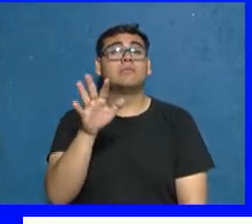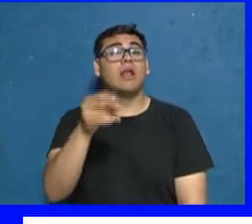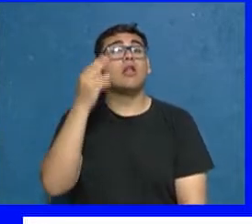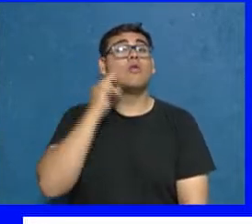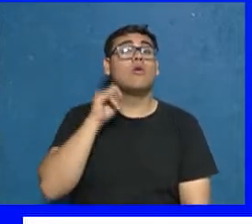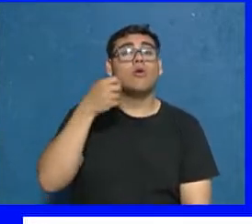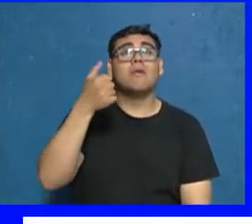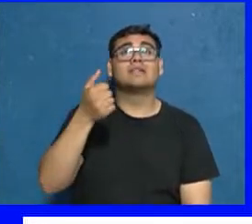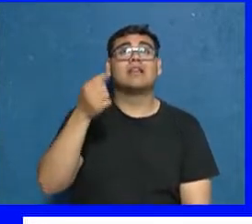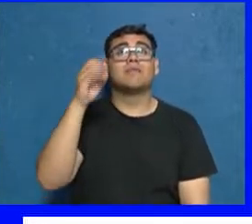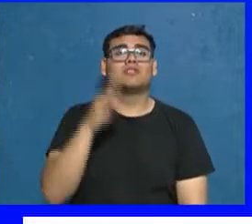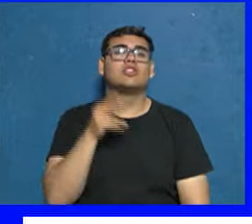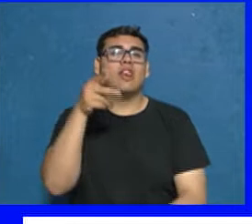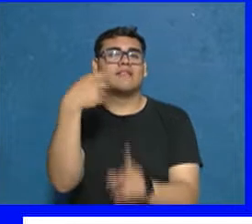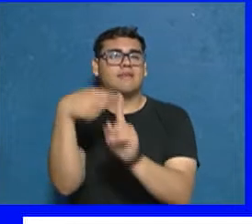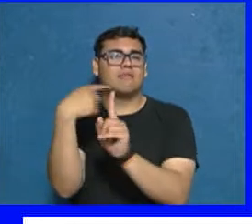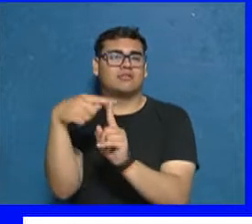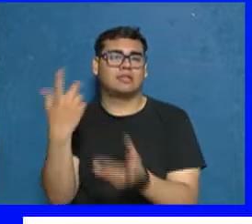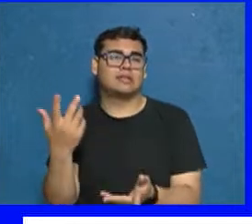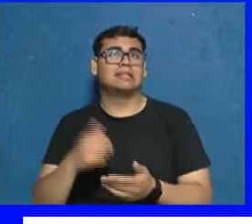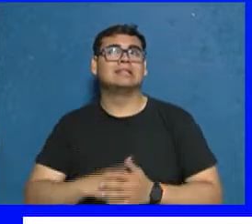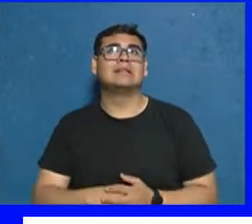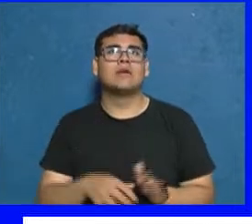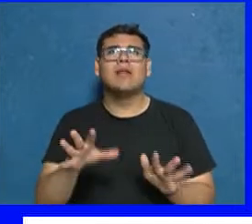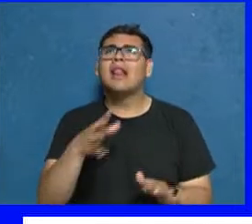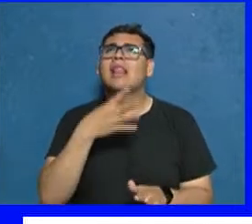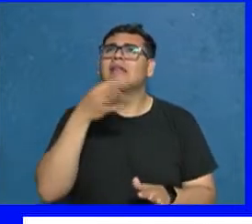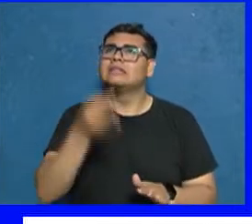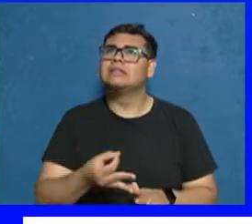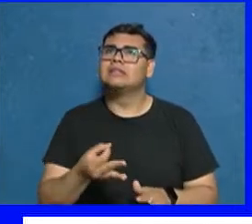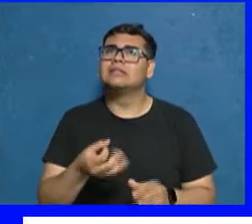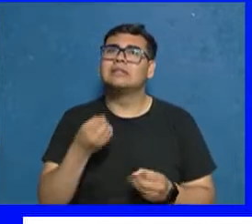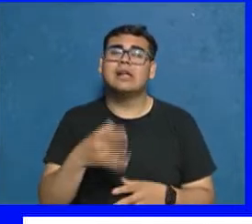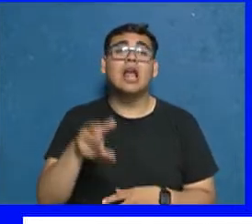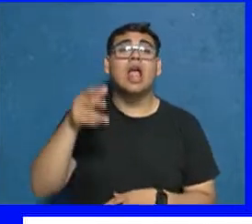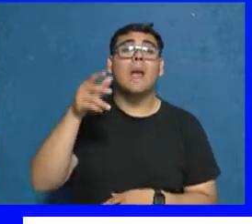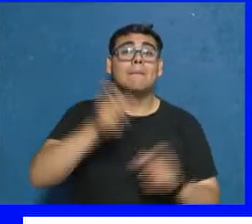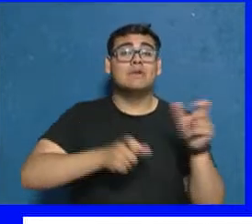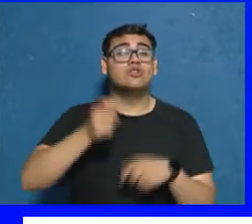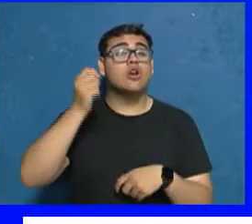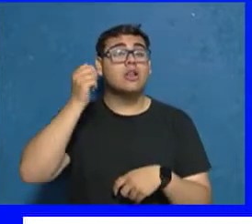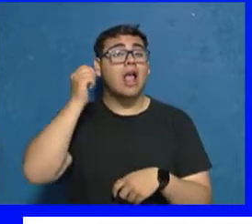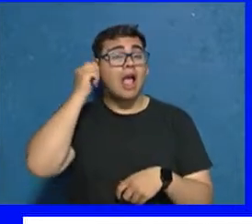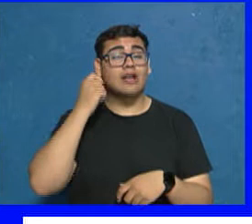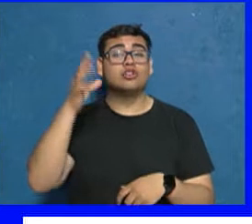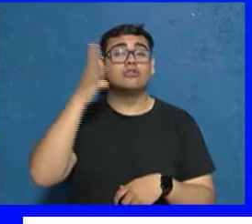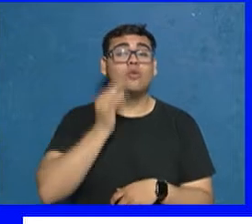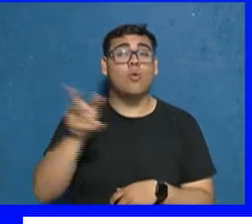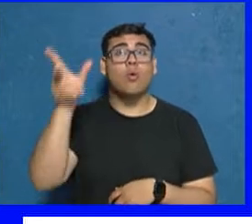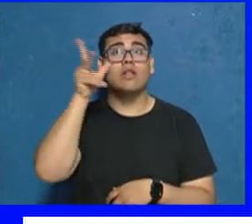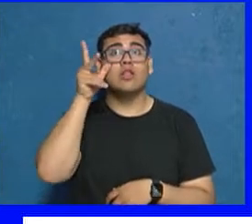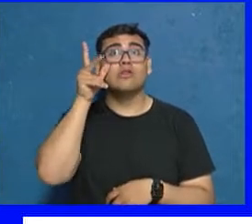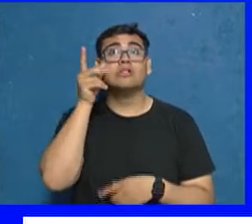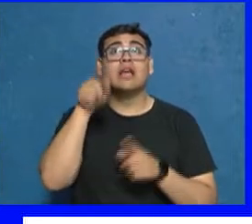de sentimientos positivos. Lo realmente preocupante es que los mayores de 58 años y los menores de